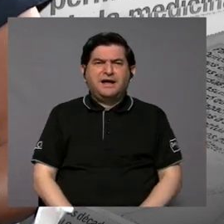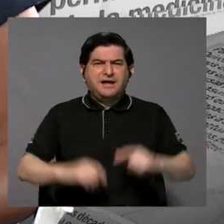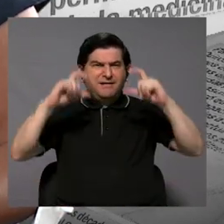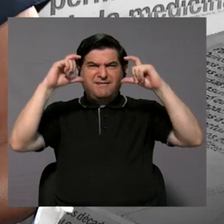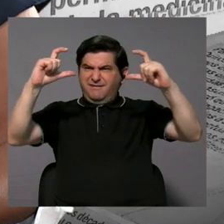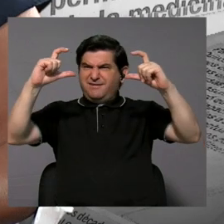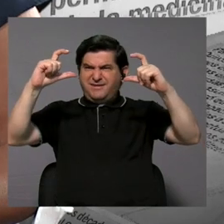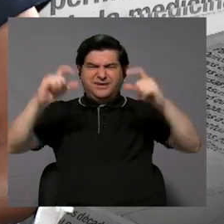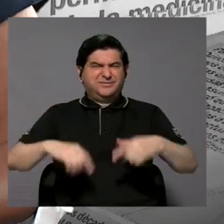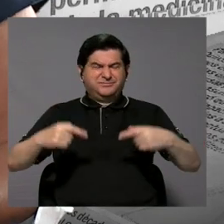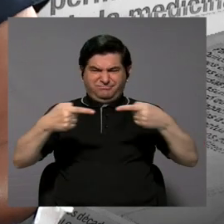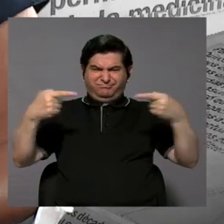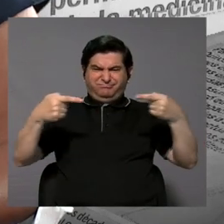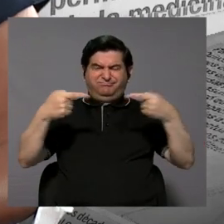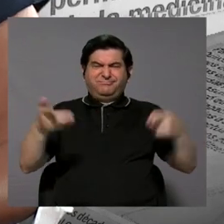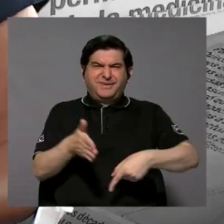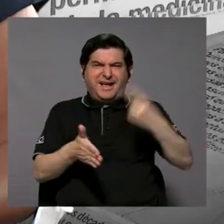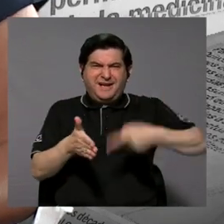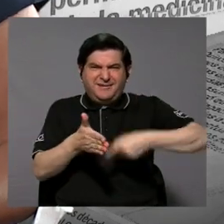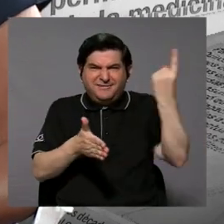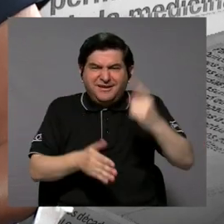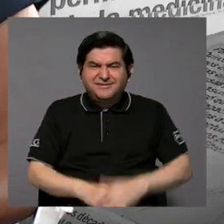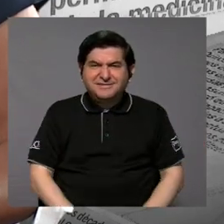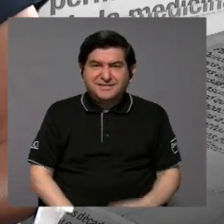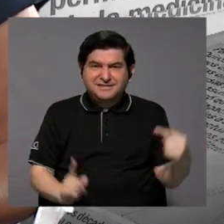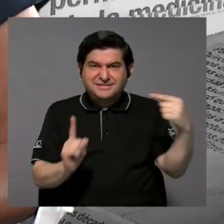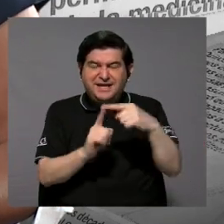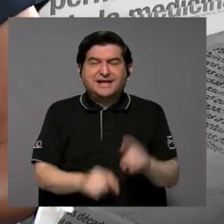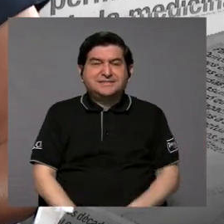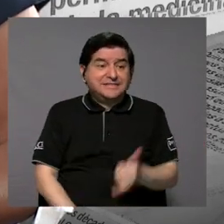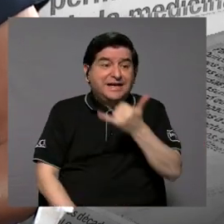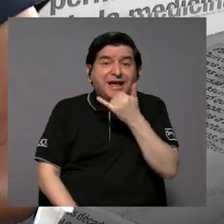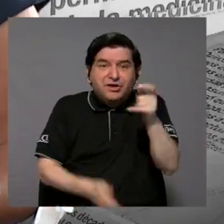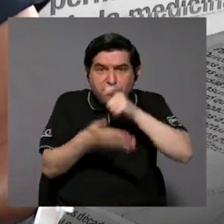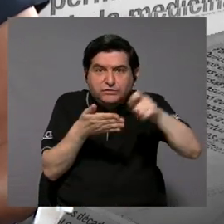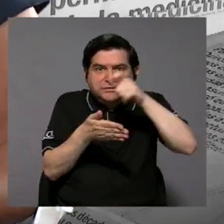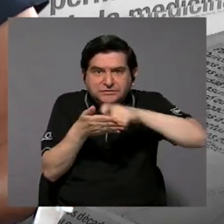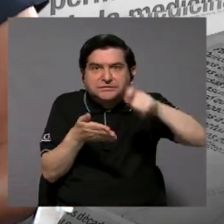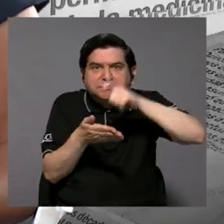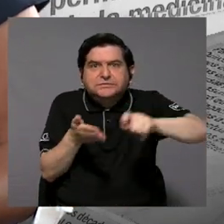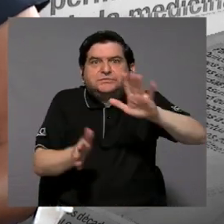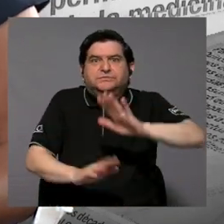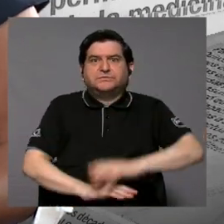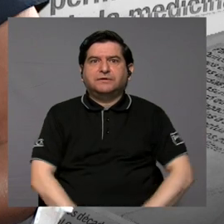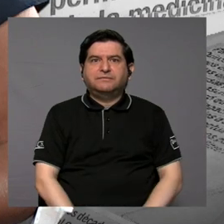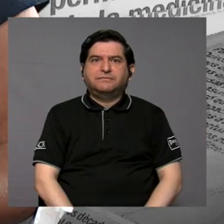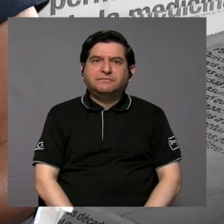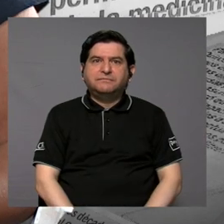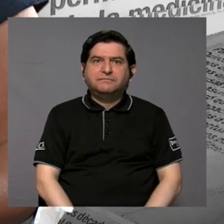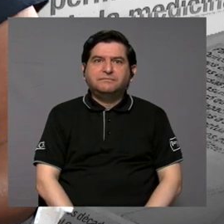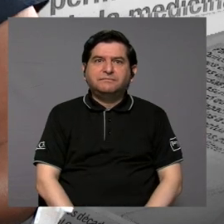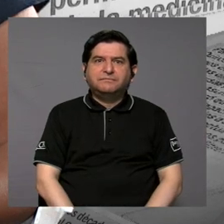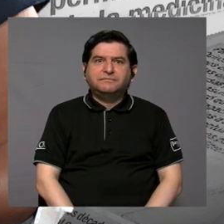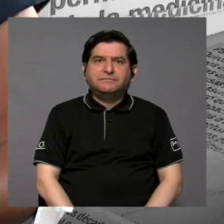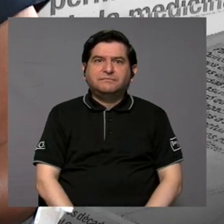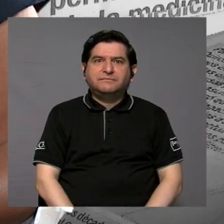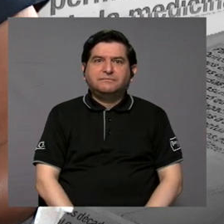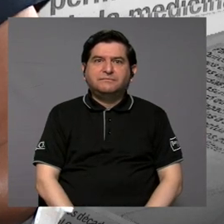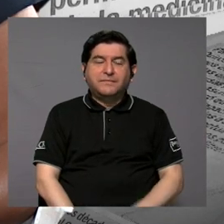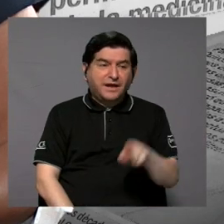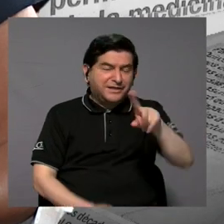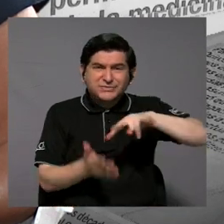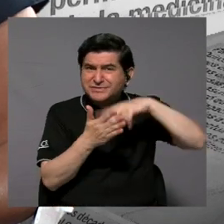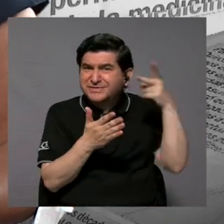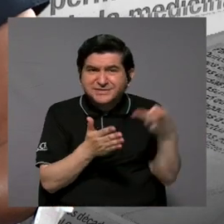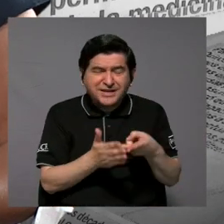bastante contradictorios en algún momento, hasta con faltas ortográficas, ¿verdad? Entonces, eso